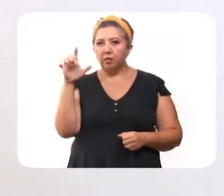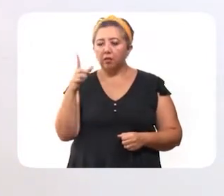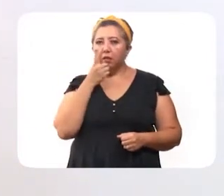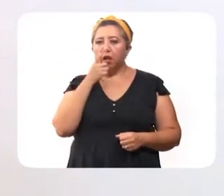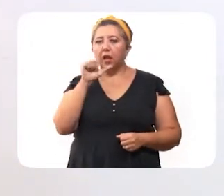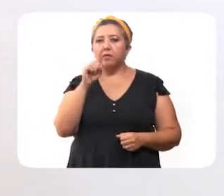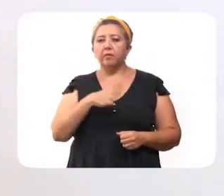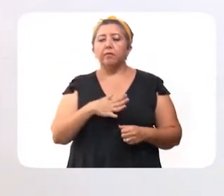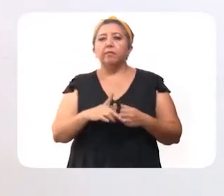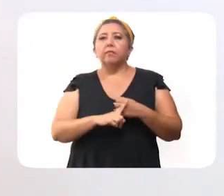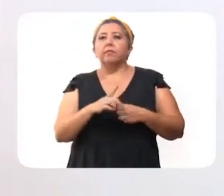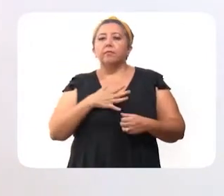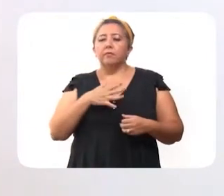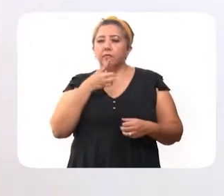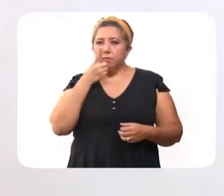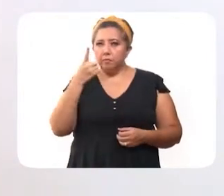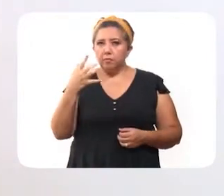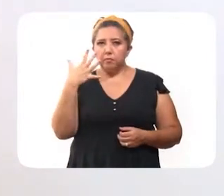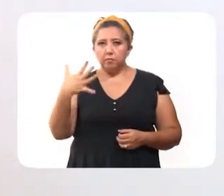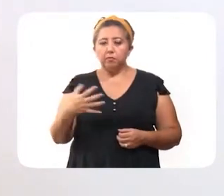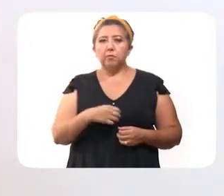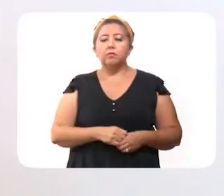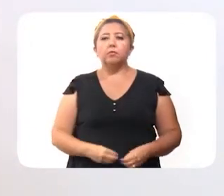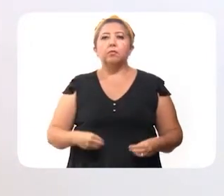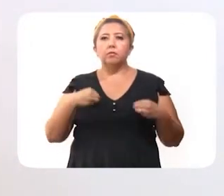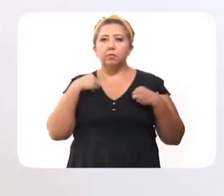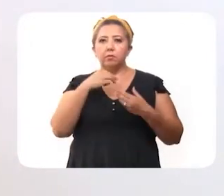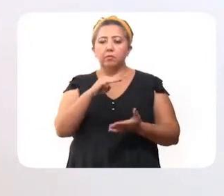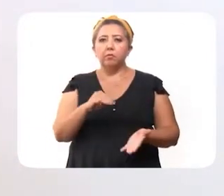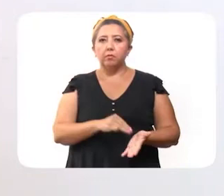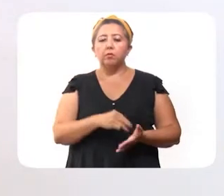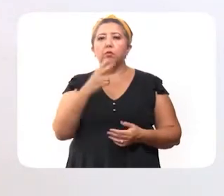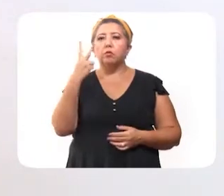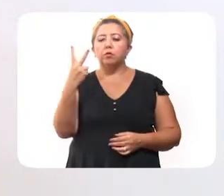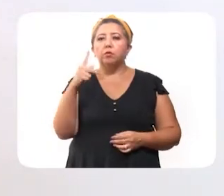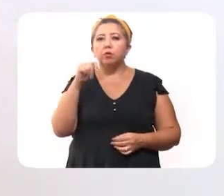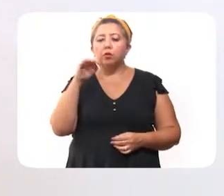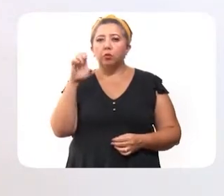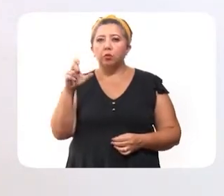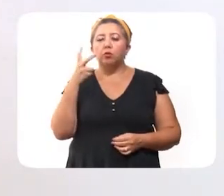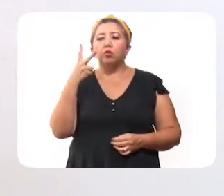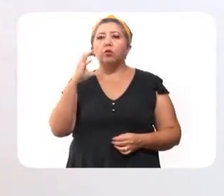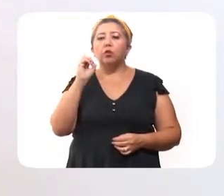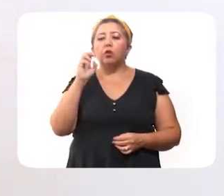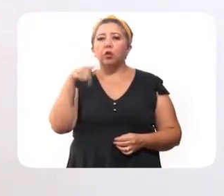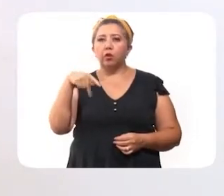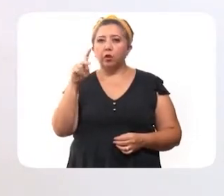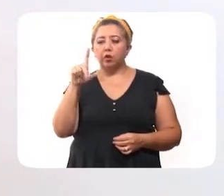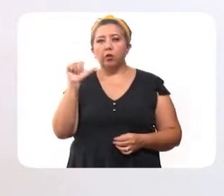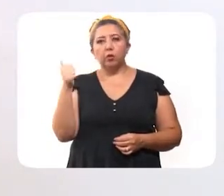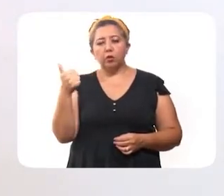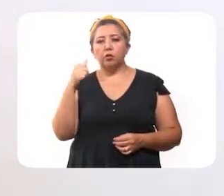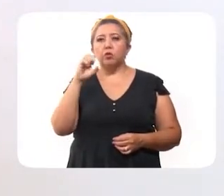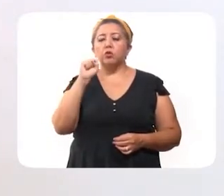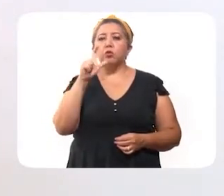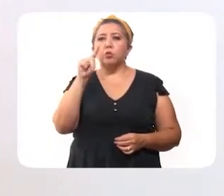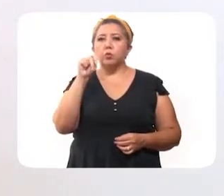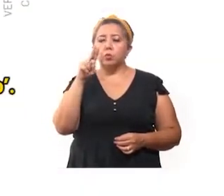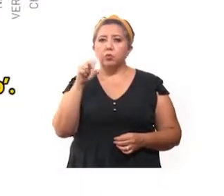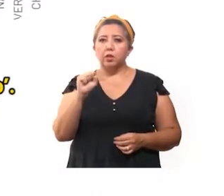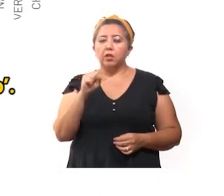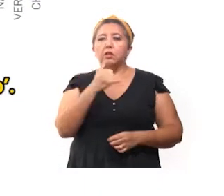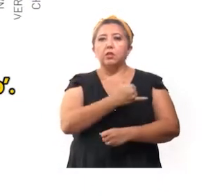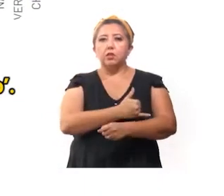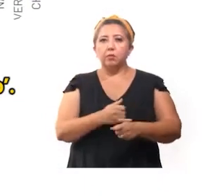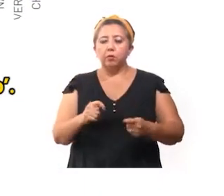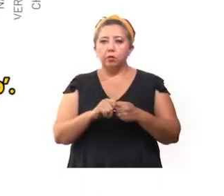crónica, asma y tabaquismo. 5 de ellos residían en Mérida, 2 en Ticul, 2 en Concal y 1 en Sotuta e Izamal.